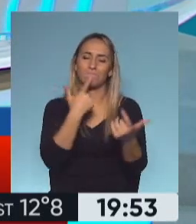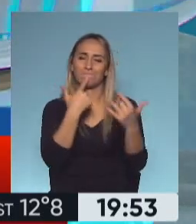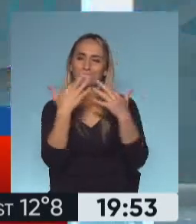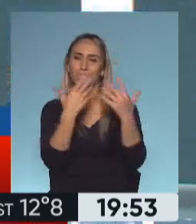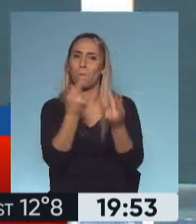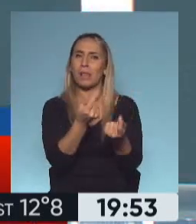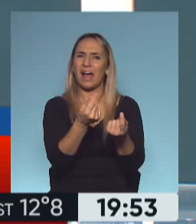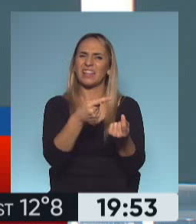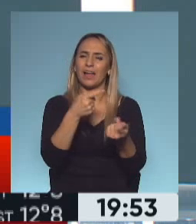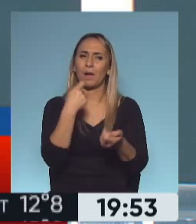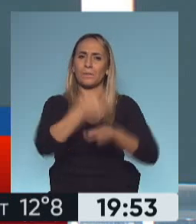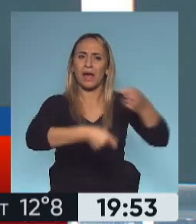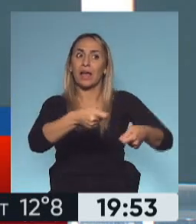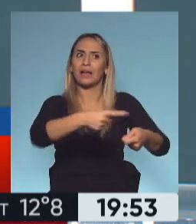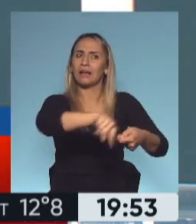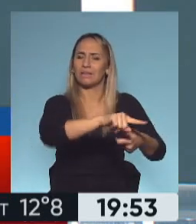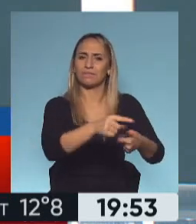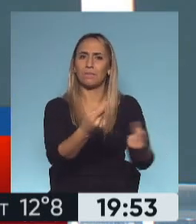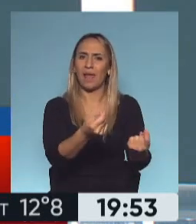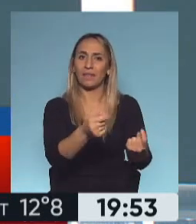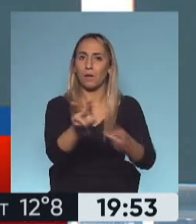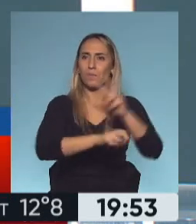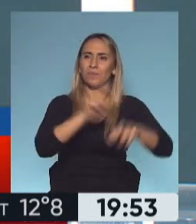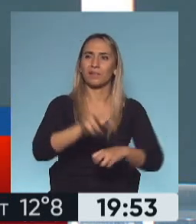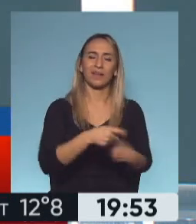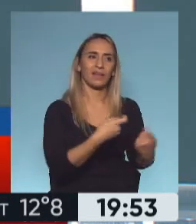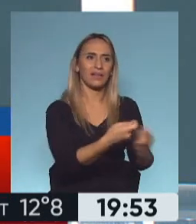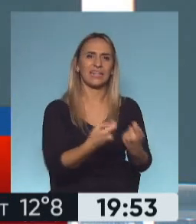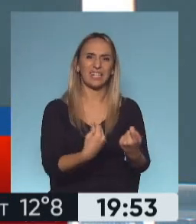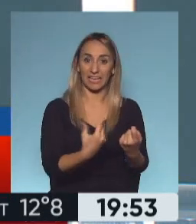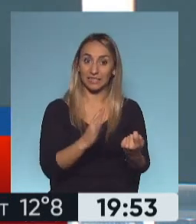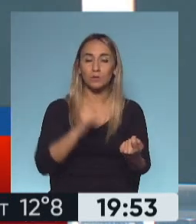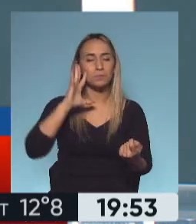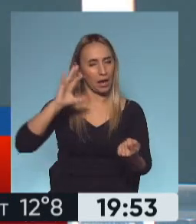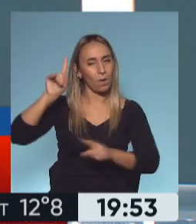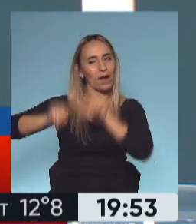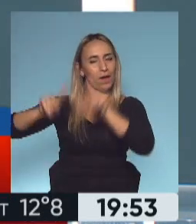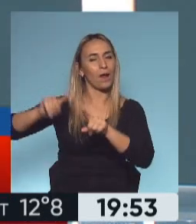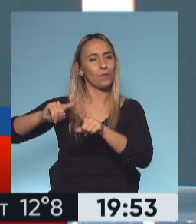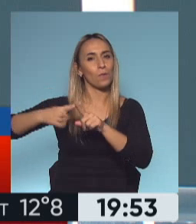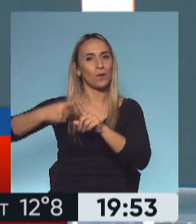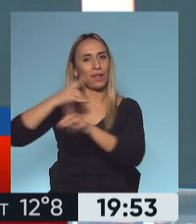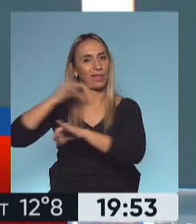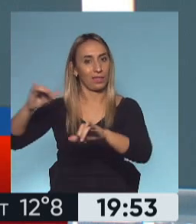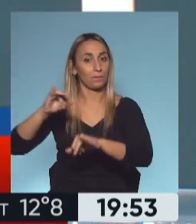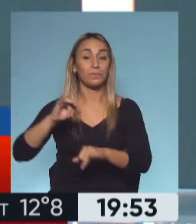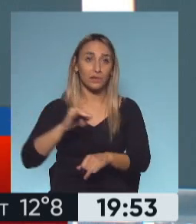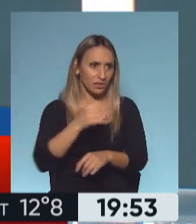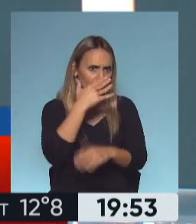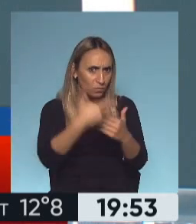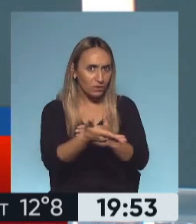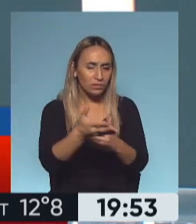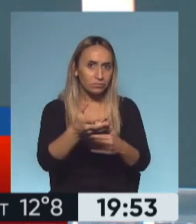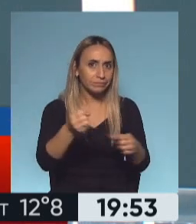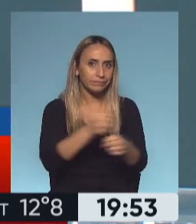ese dinero. Recuerdo por ahí los dichos de algunos referentes de la política, no de la oposición en ese momento. Y de luego se comprobó que lo que hacen las mamás con ese dinero es mejorar